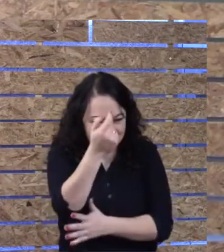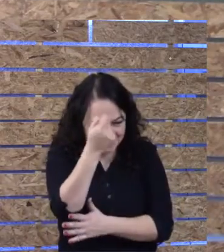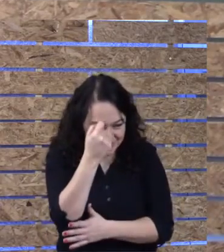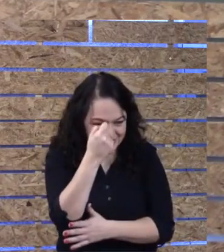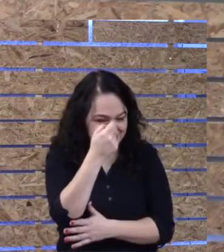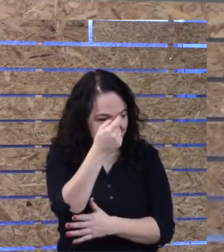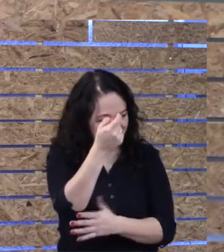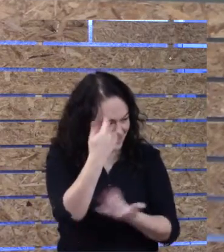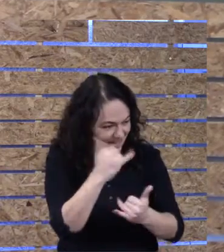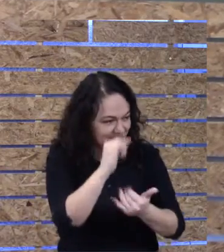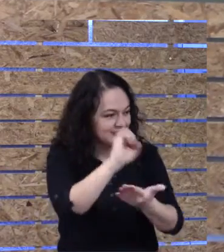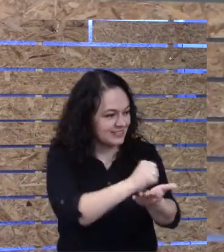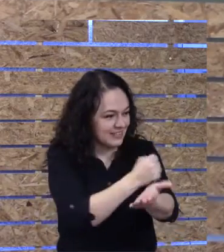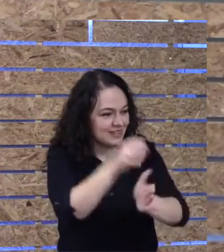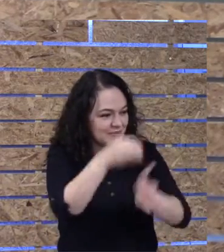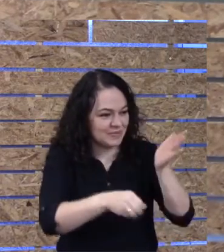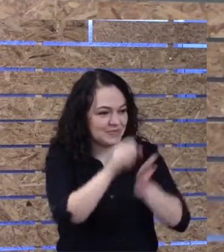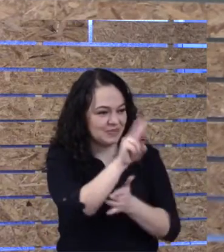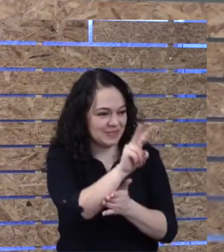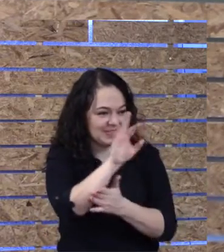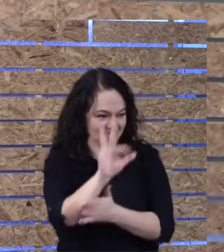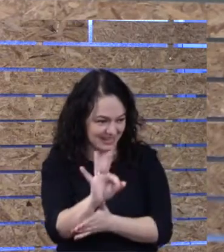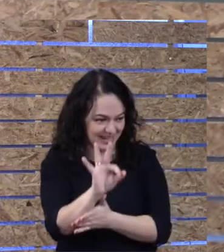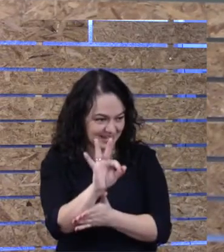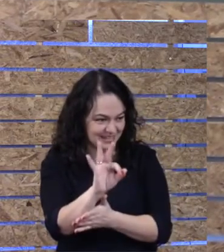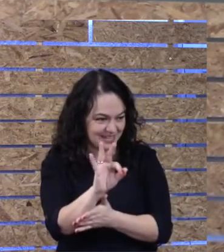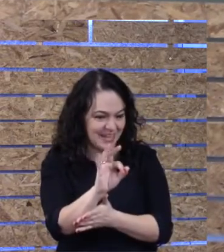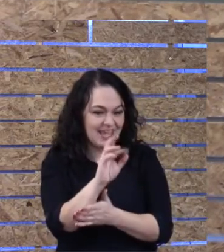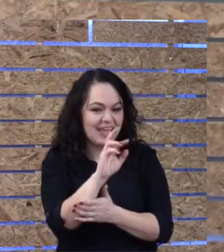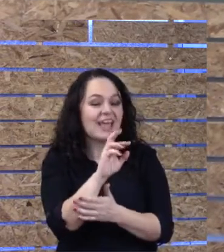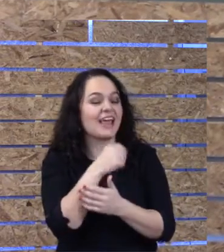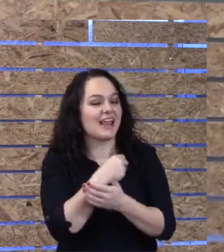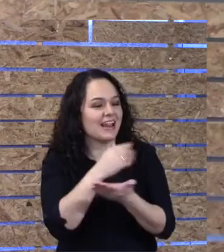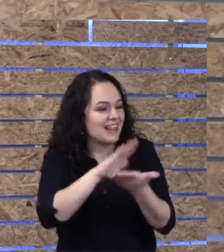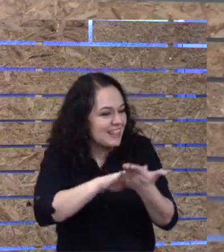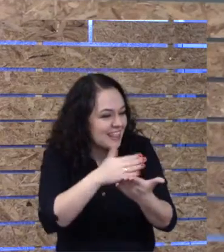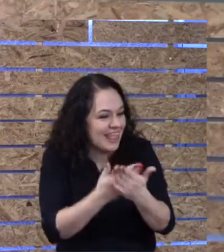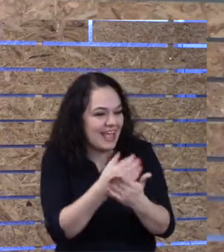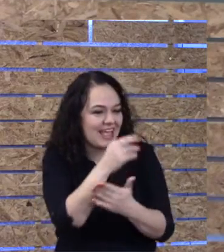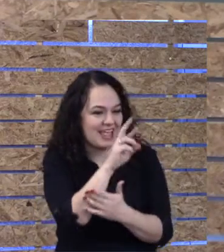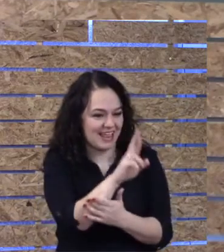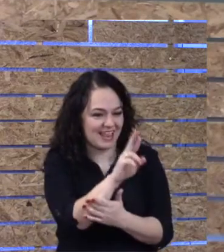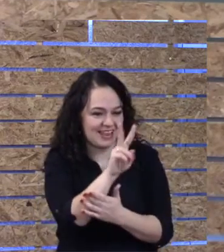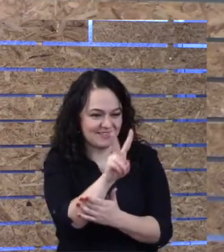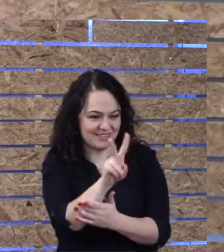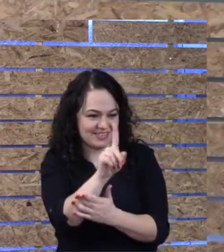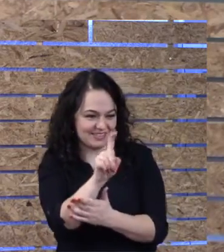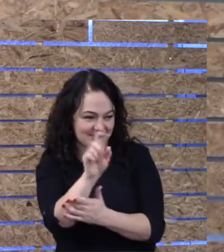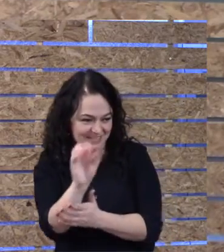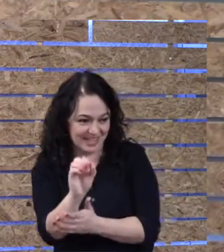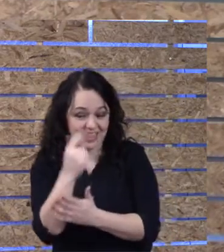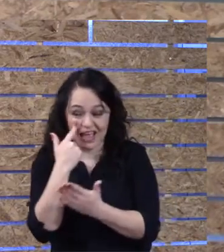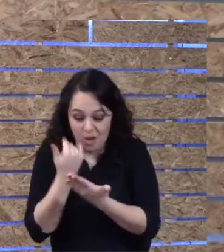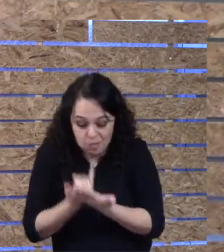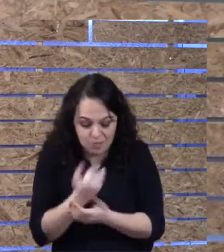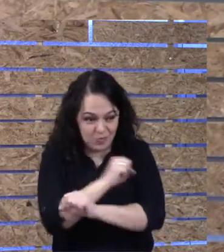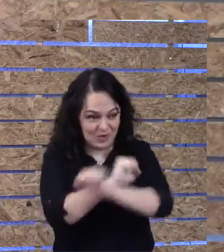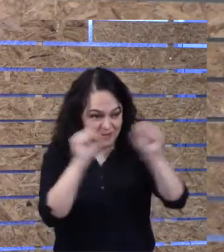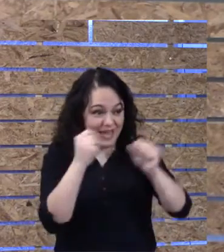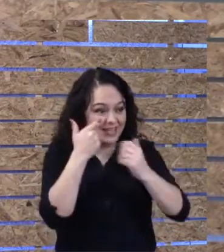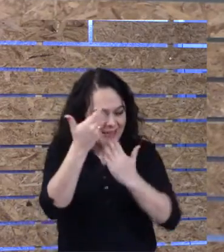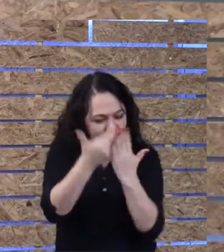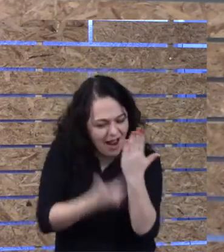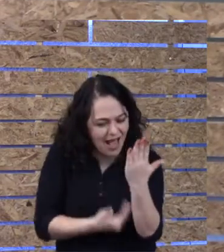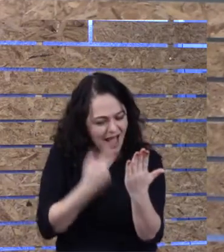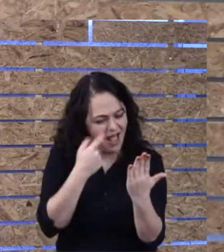Entonces yo he traído esta mañana la Biblia la edición de la Biblia que más amo. Ya he comprado varias veces esta misma edición porque